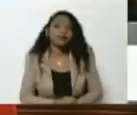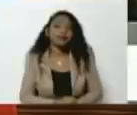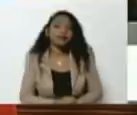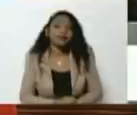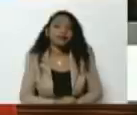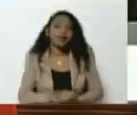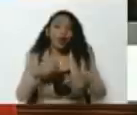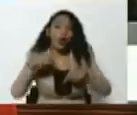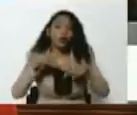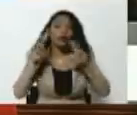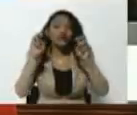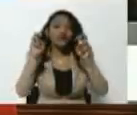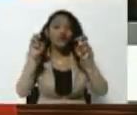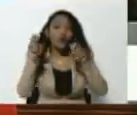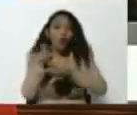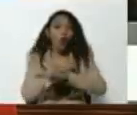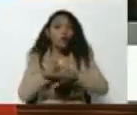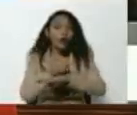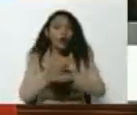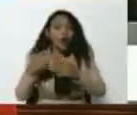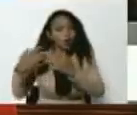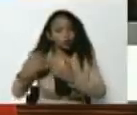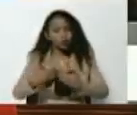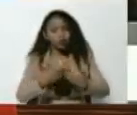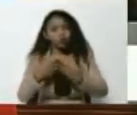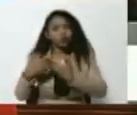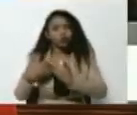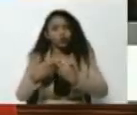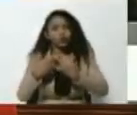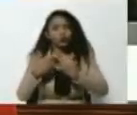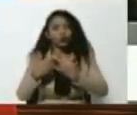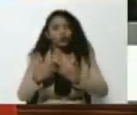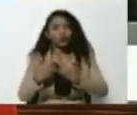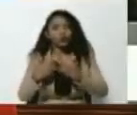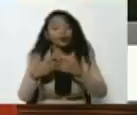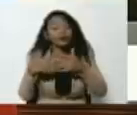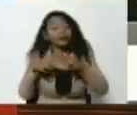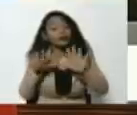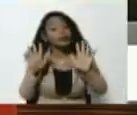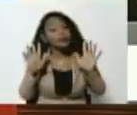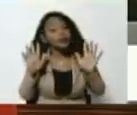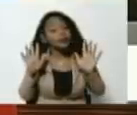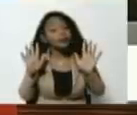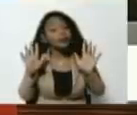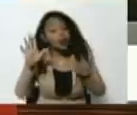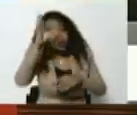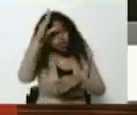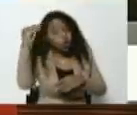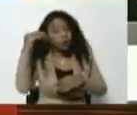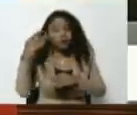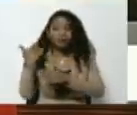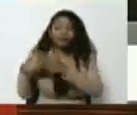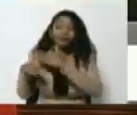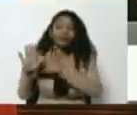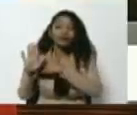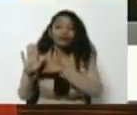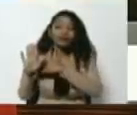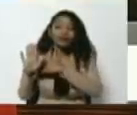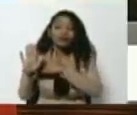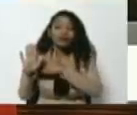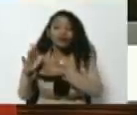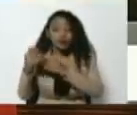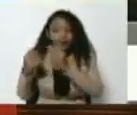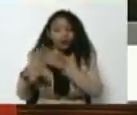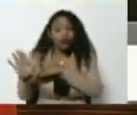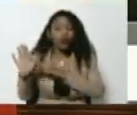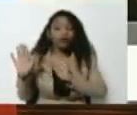Hoy hay un nuevo gobierno en los Estados Unidos. Y aunque Trump se fue,